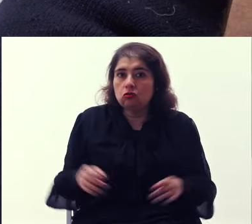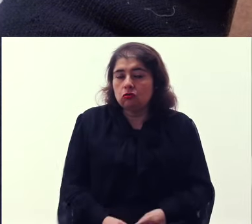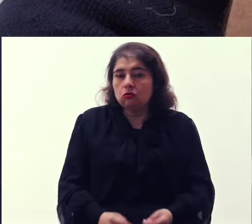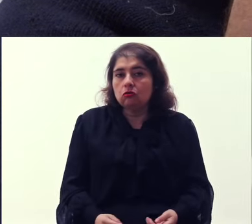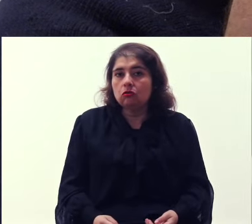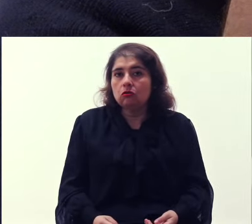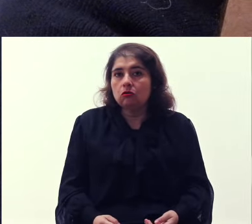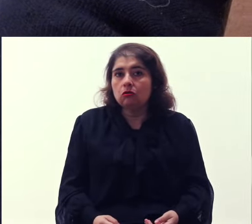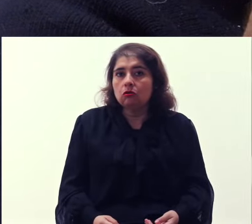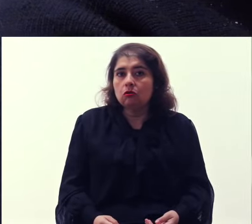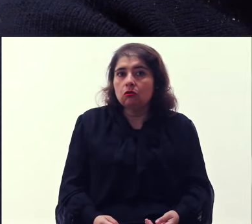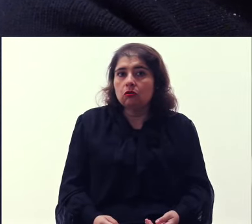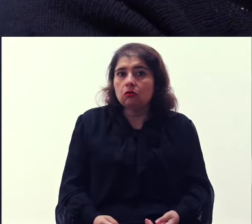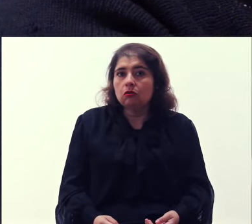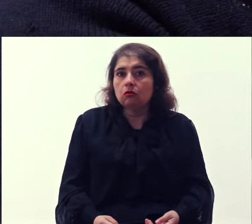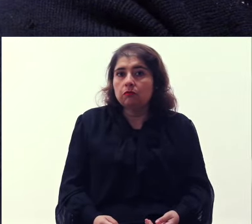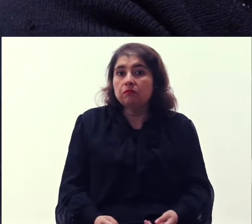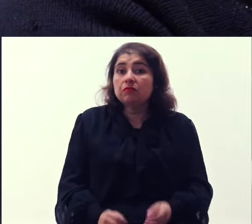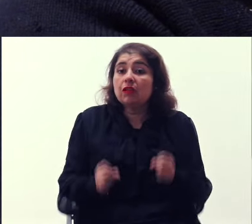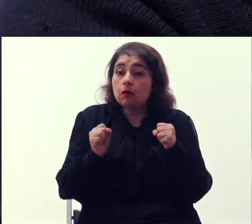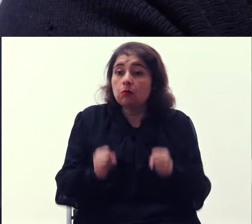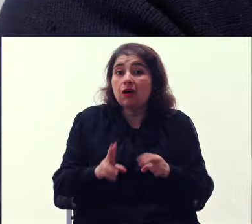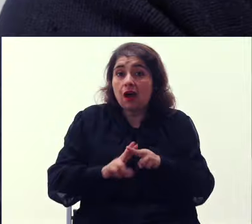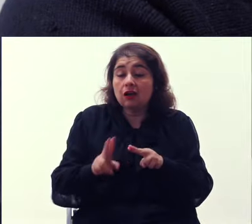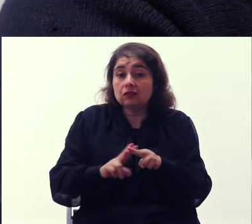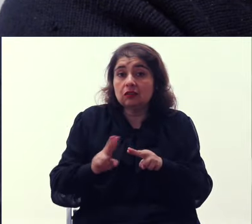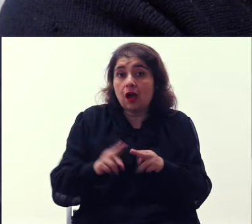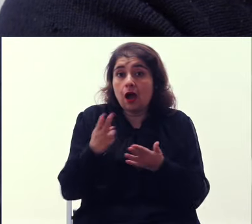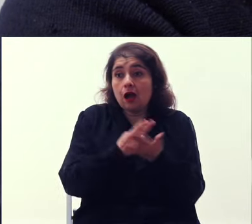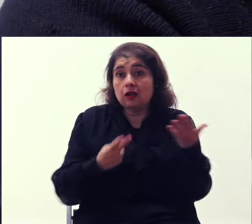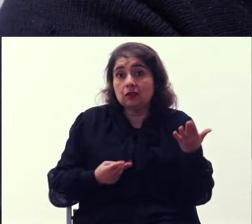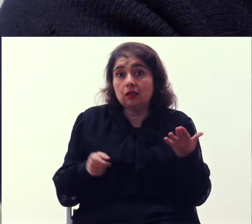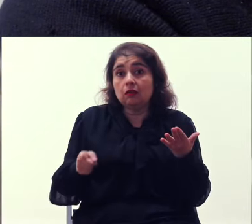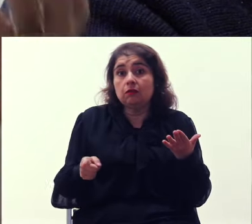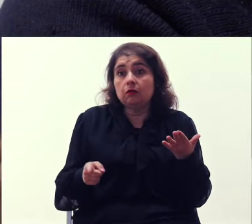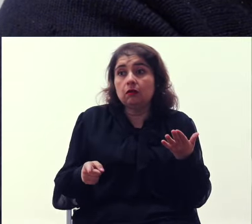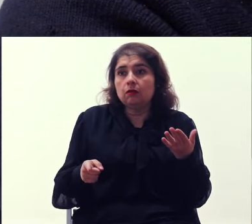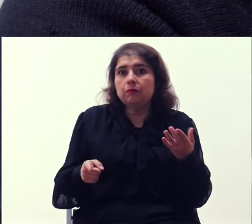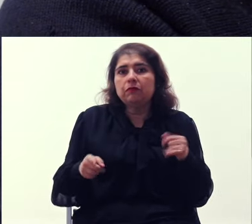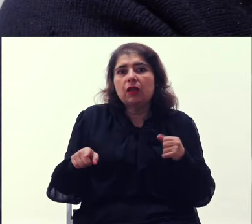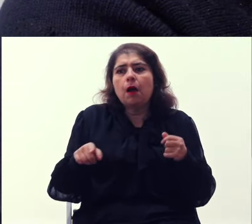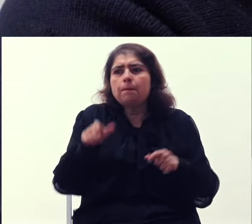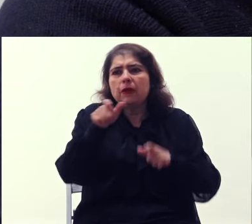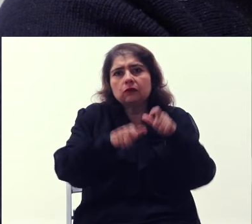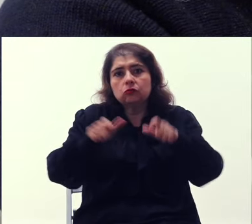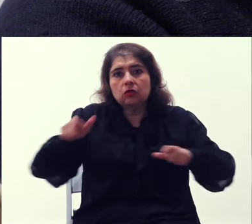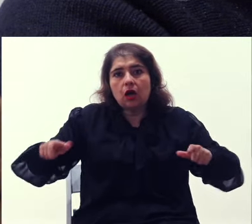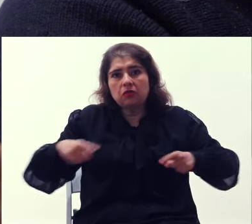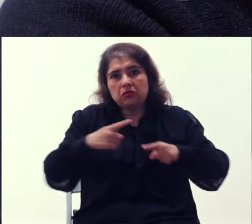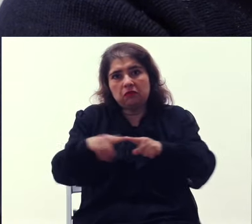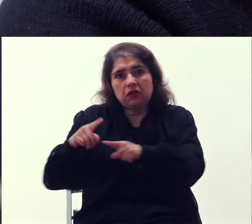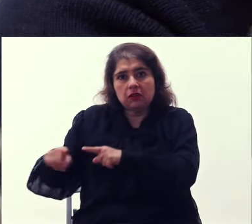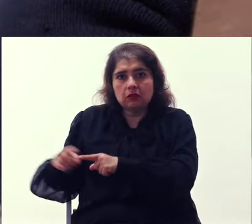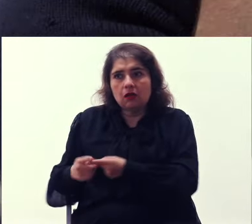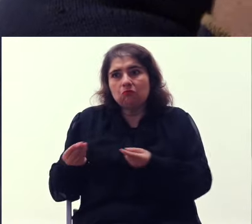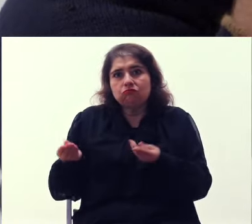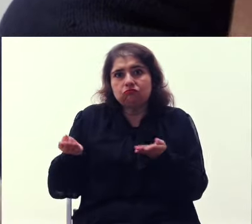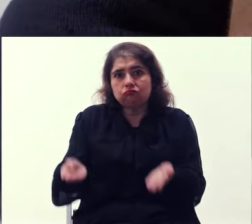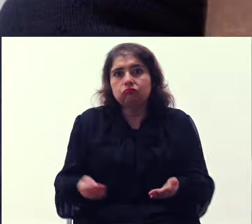del grabado, que tiene que ver con la capacidad de este arte de poder llegar a estas capas medias